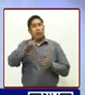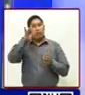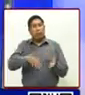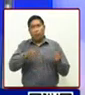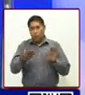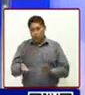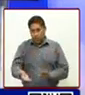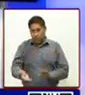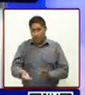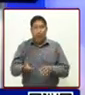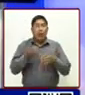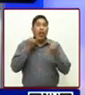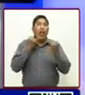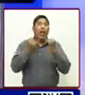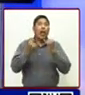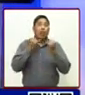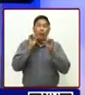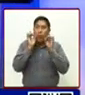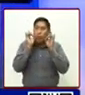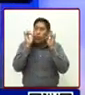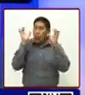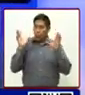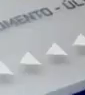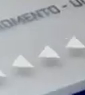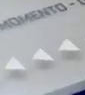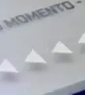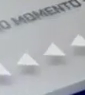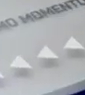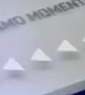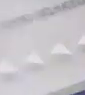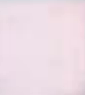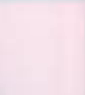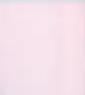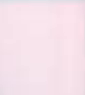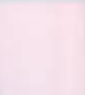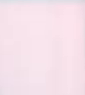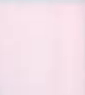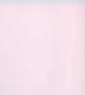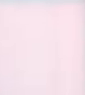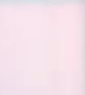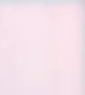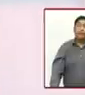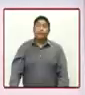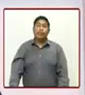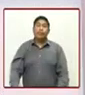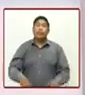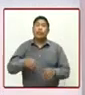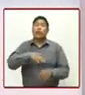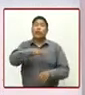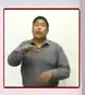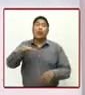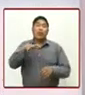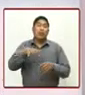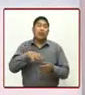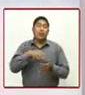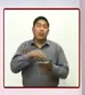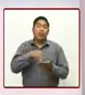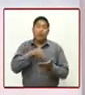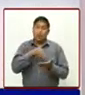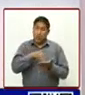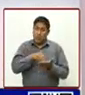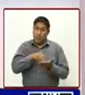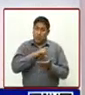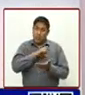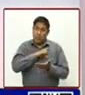años. Datos exclusivos que le vamos a dar a conocer. La Fuerza Especial de Lucha contra el Crimen ha terminado